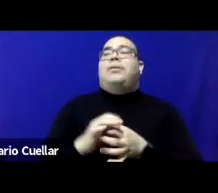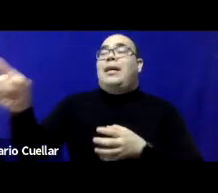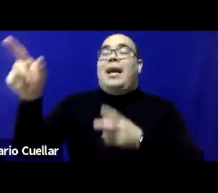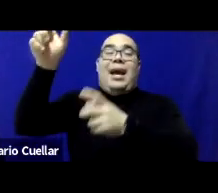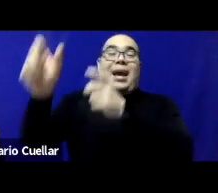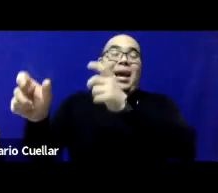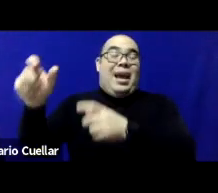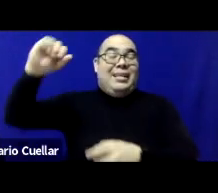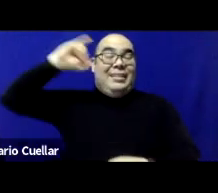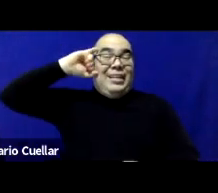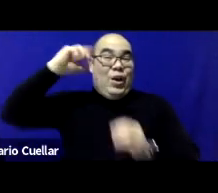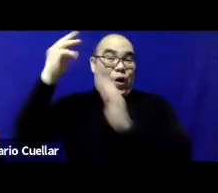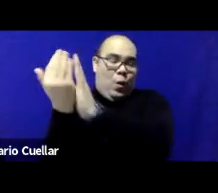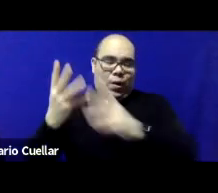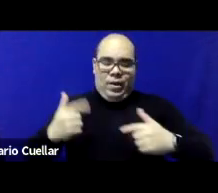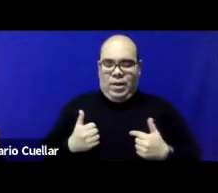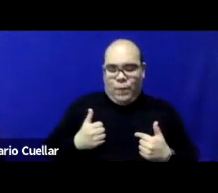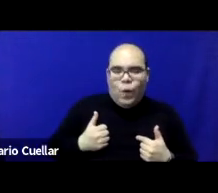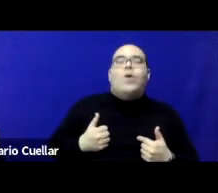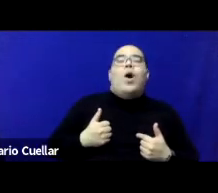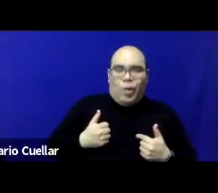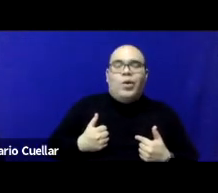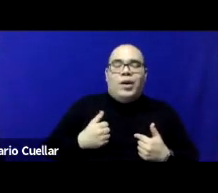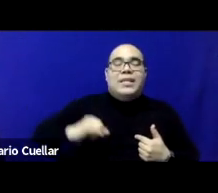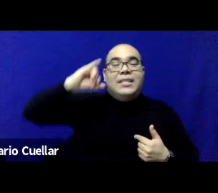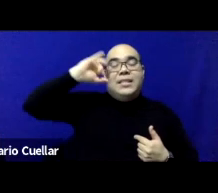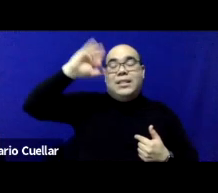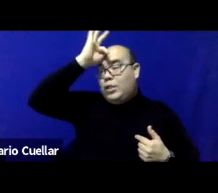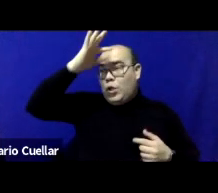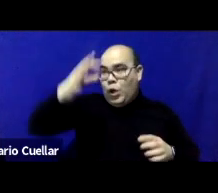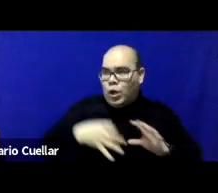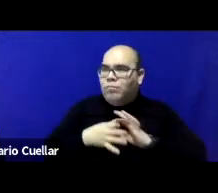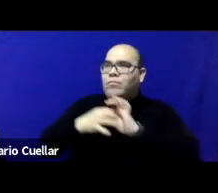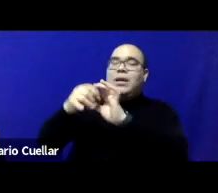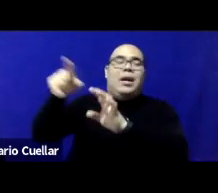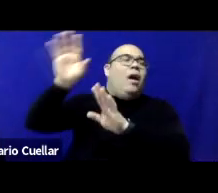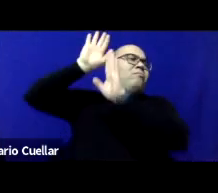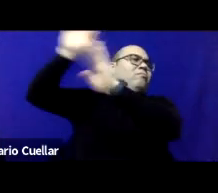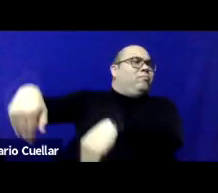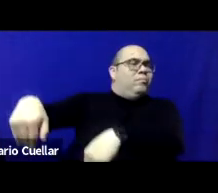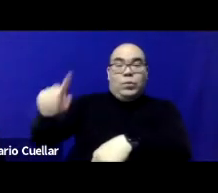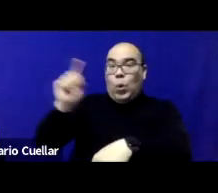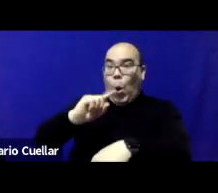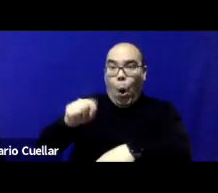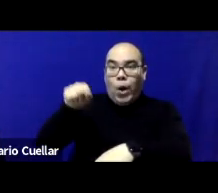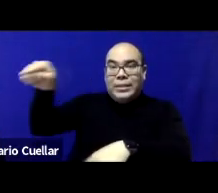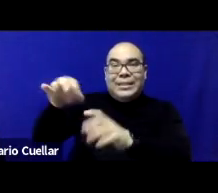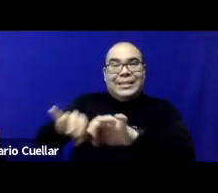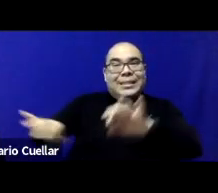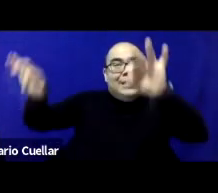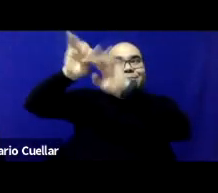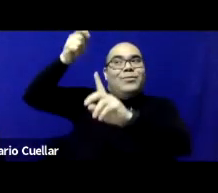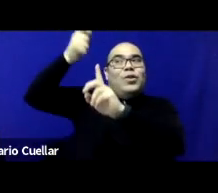mí el psicólogo educativo es vital. ¿Vital en qué? Para implementar en otros